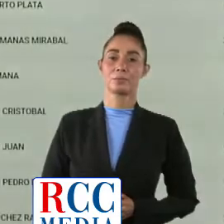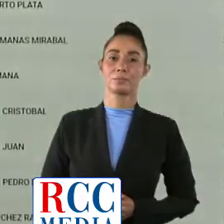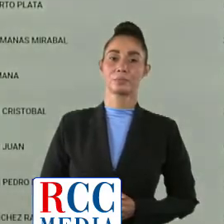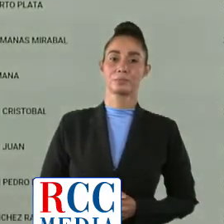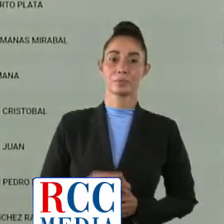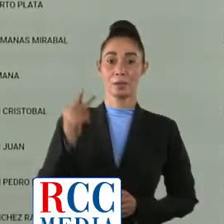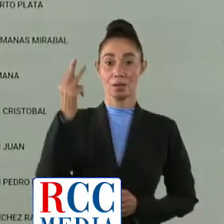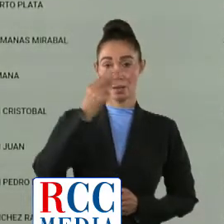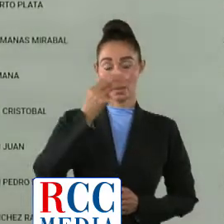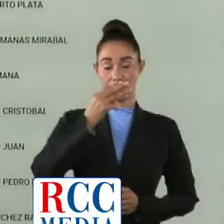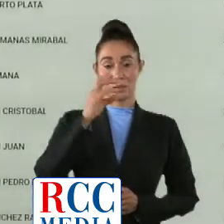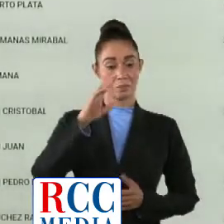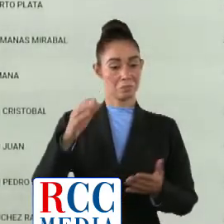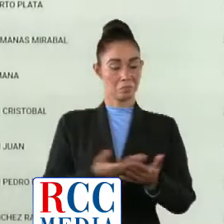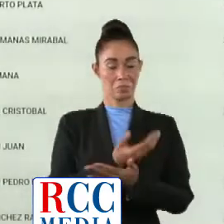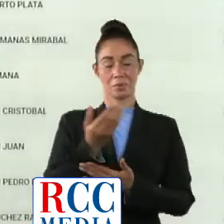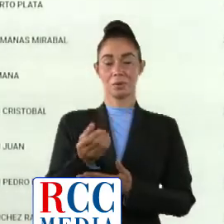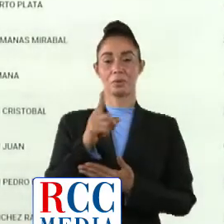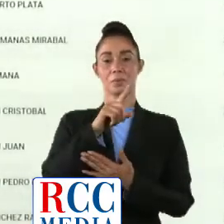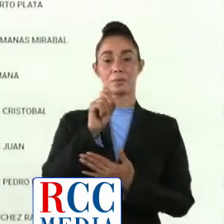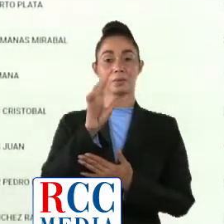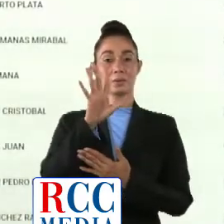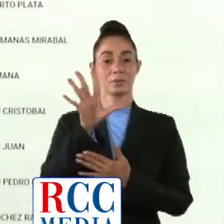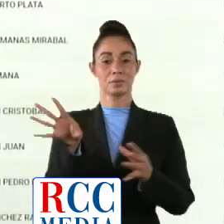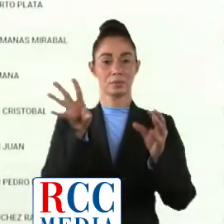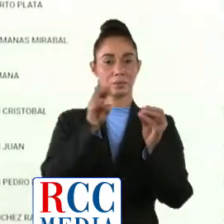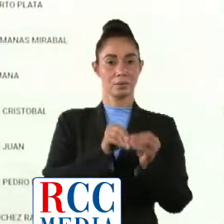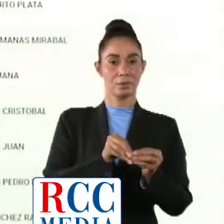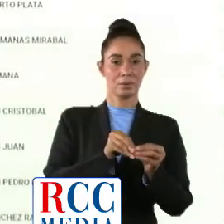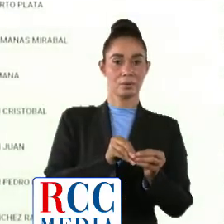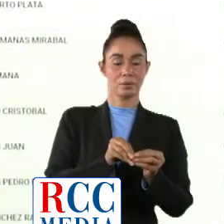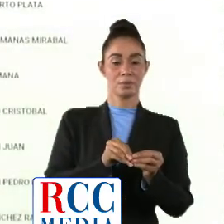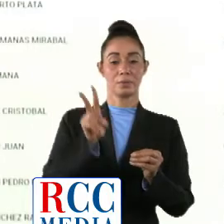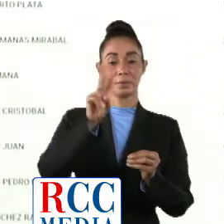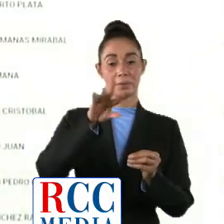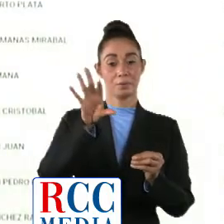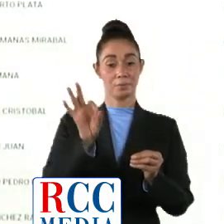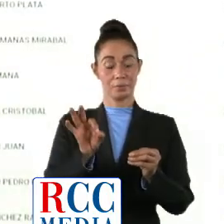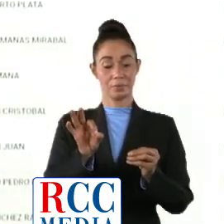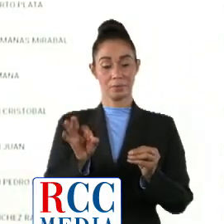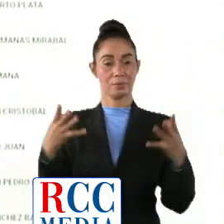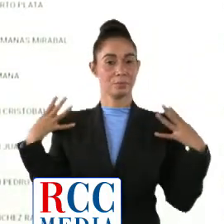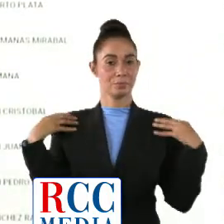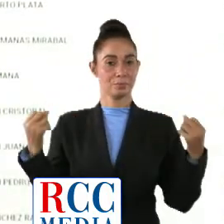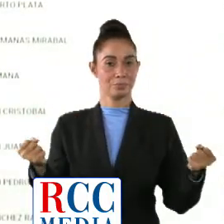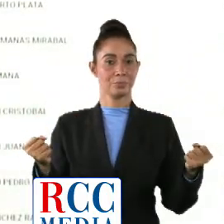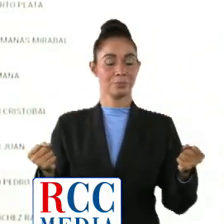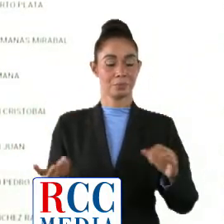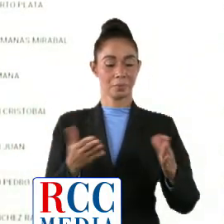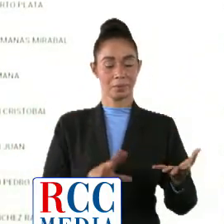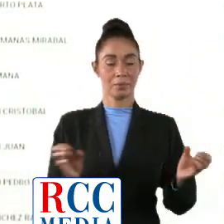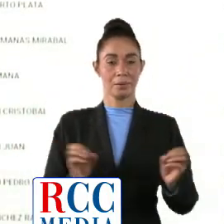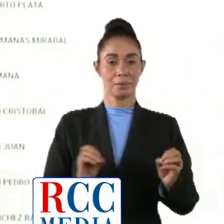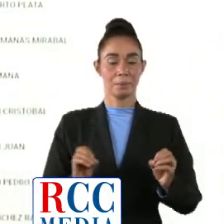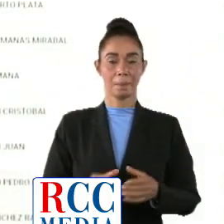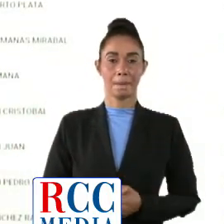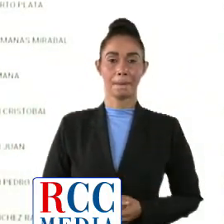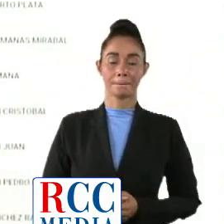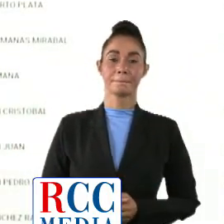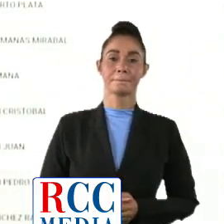Sánchez, 0 casos nuevos, 105 acumulados, 29 recuperados, 0